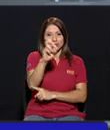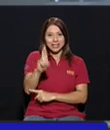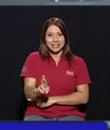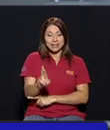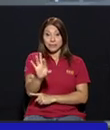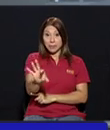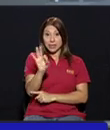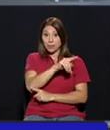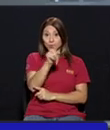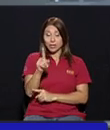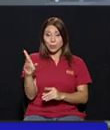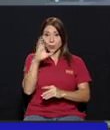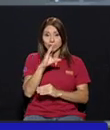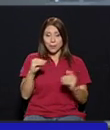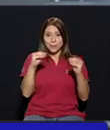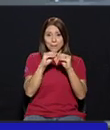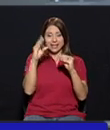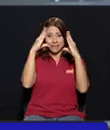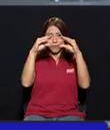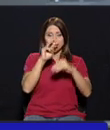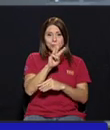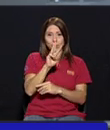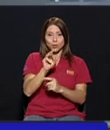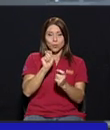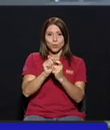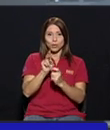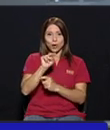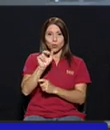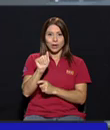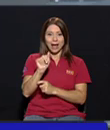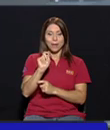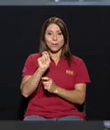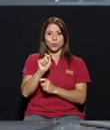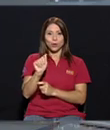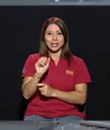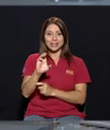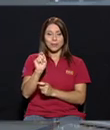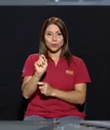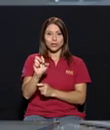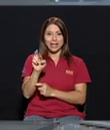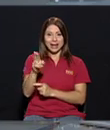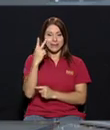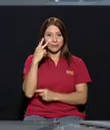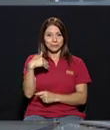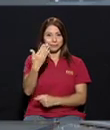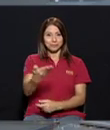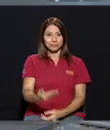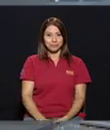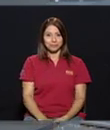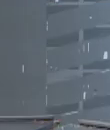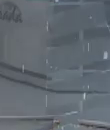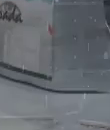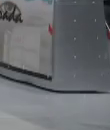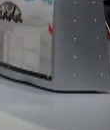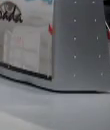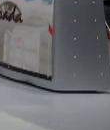sociedad costarricense. Lo invitamos a buscar más información en www.una.ac.cr. Hasta pronto.